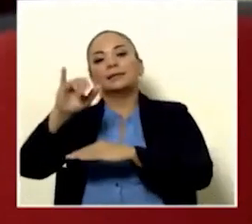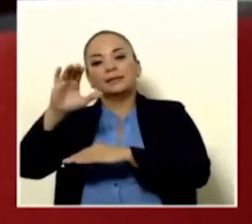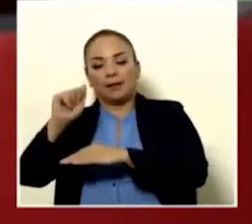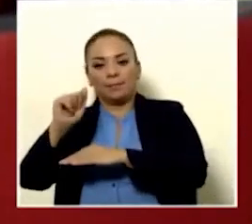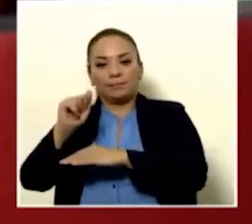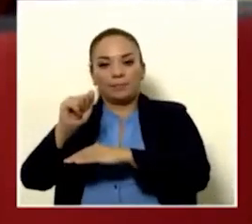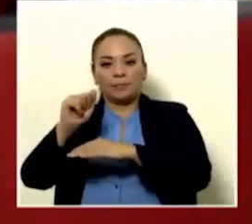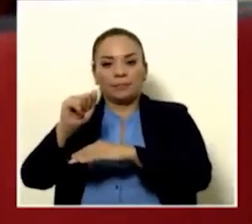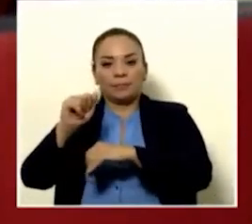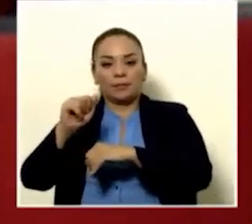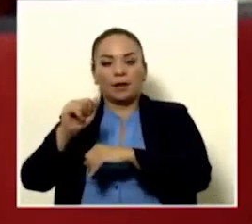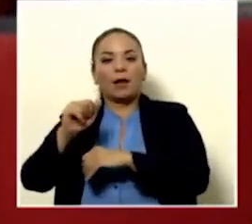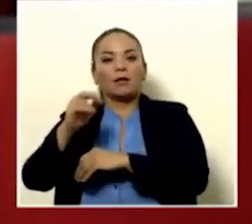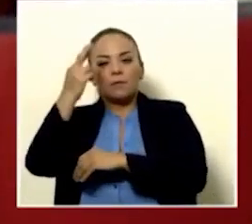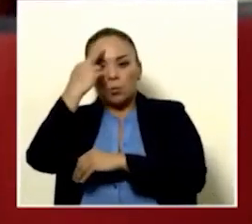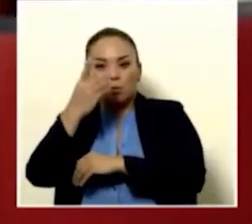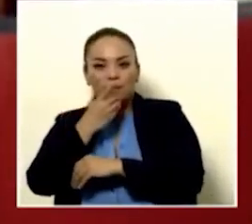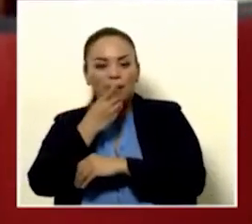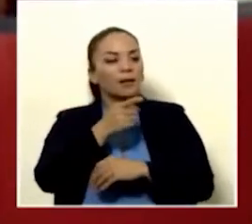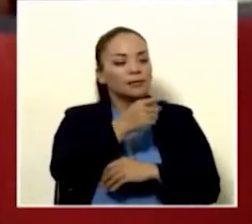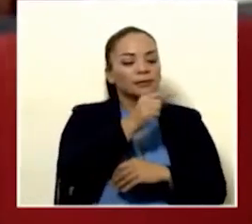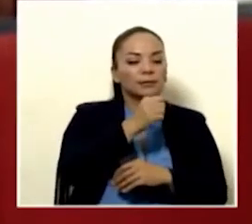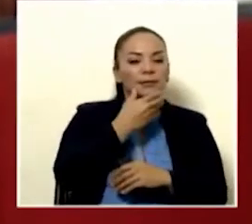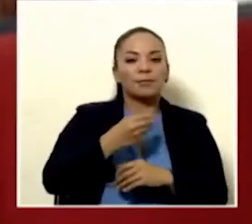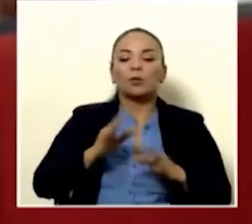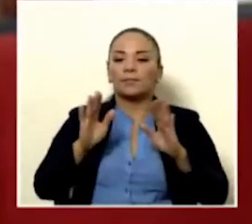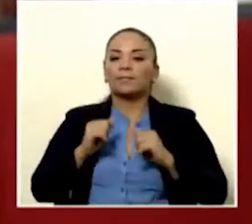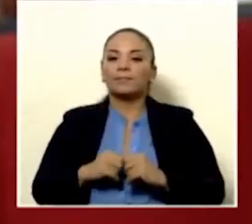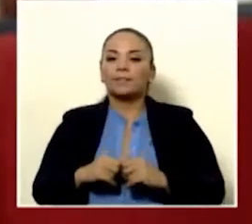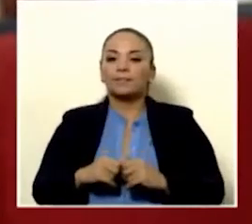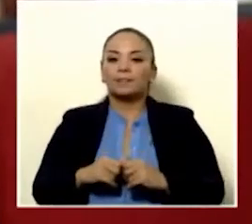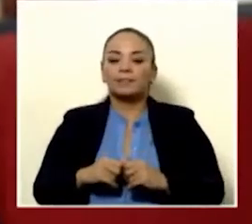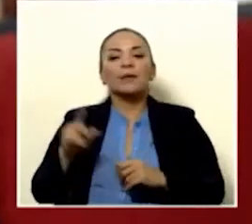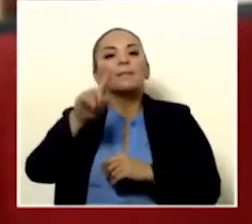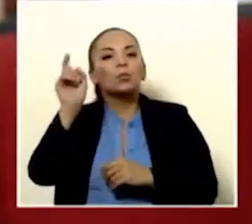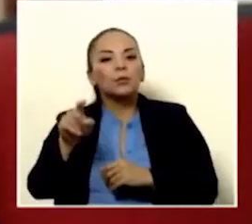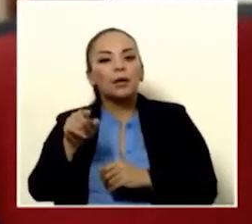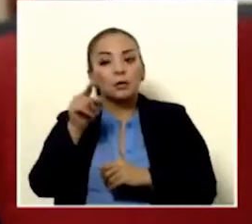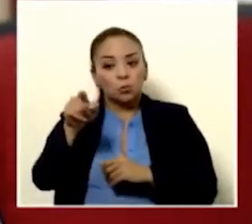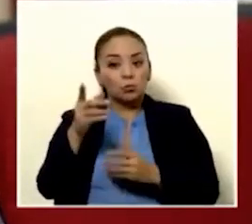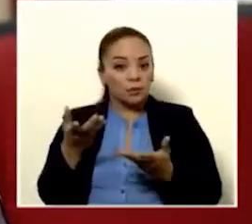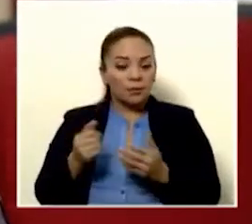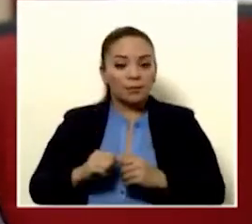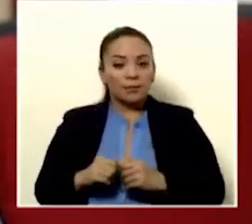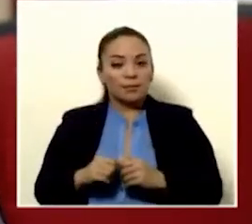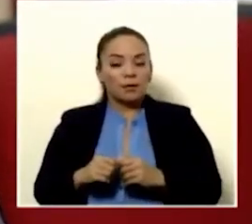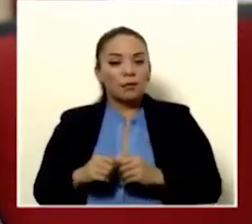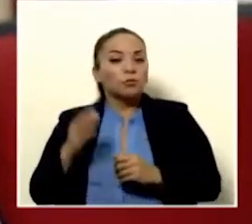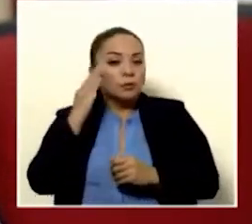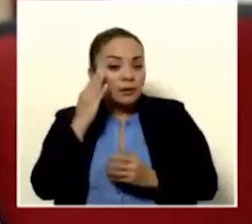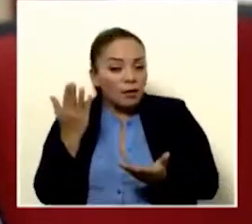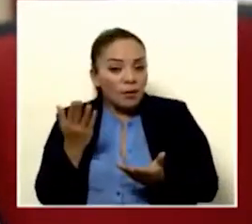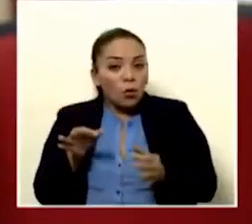Dominicana. Diciembre. De diciembre, disculpe. Sí, señor, no se preocupe. Preguntarle primero si usted tiene previsto o sabe